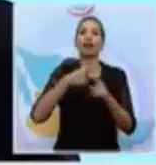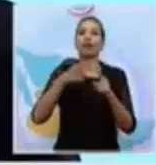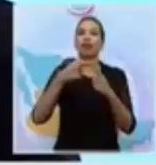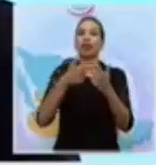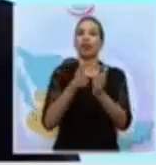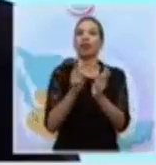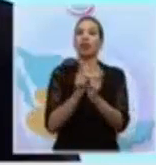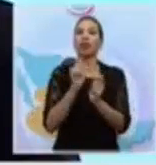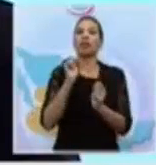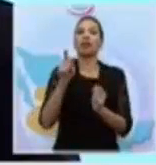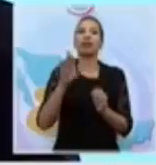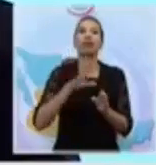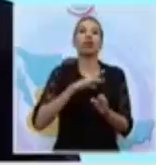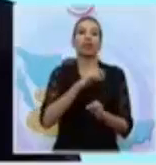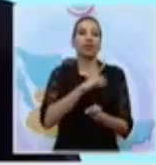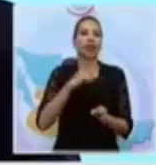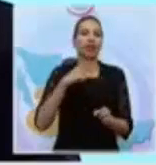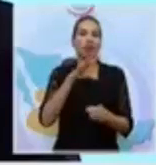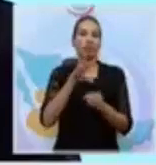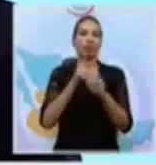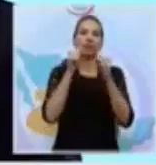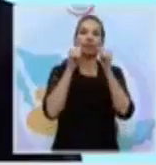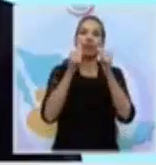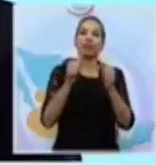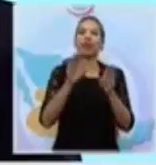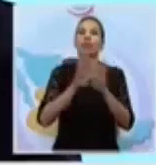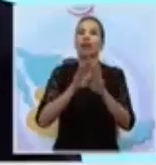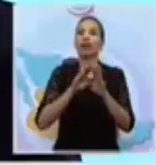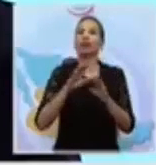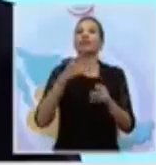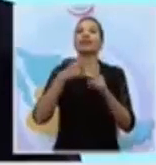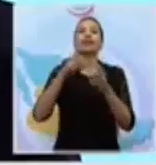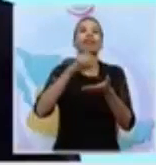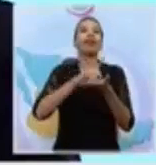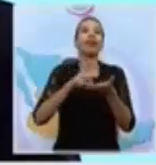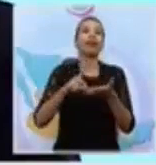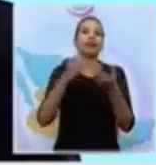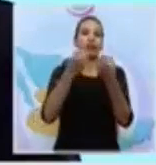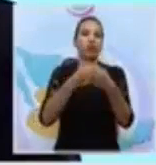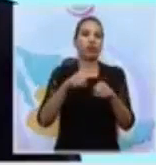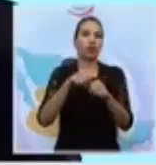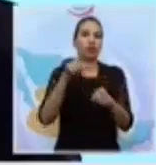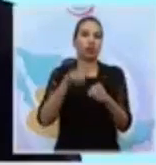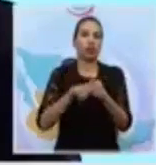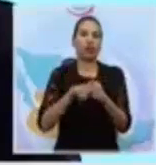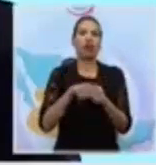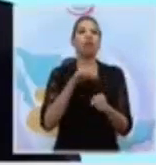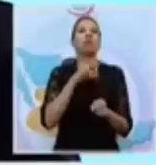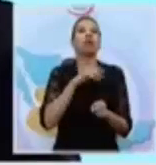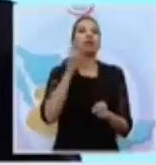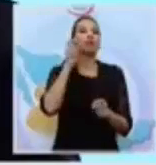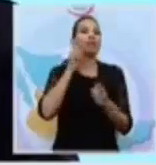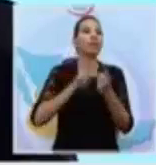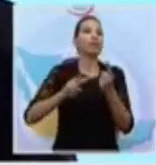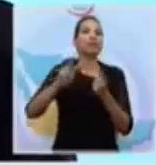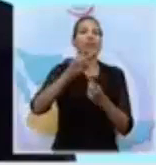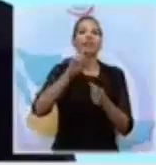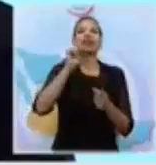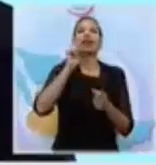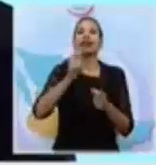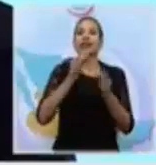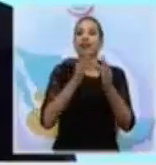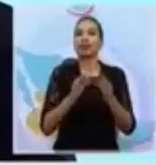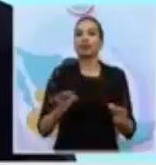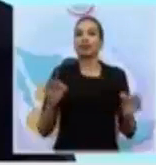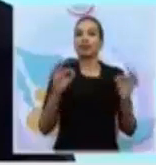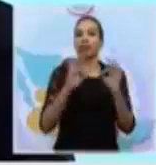izquierda del estado de bienestar está la extensión de los derechos sociales, los que pueden verse desde la perspectiva